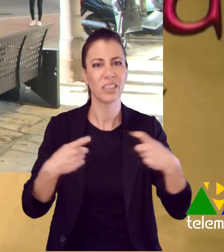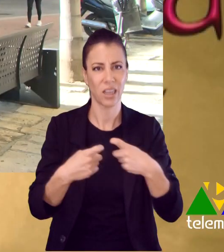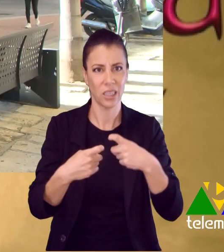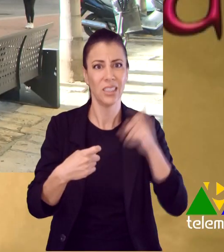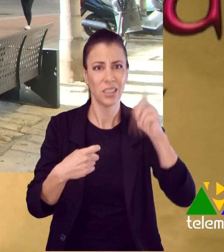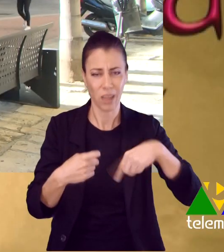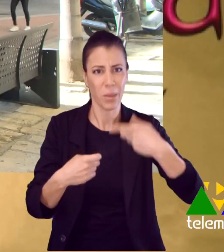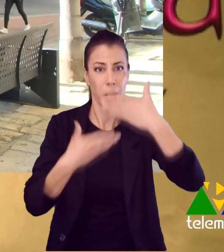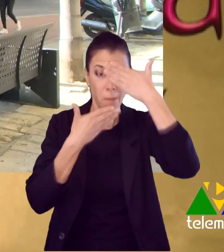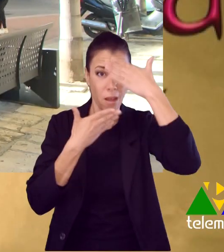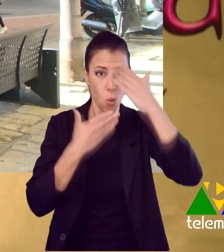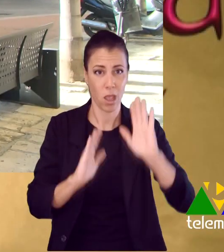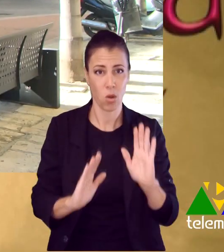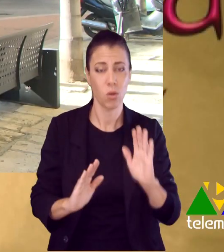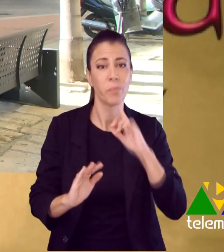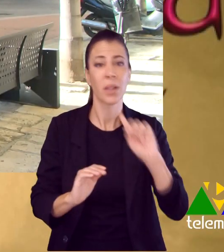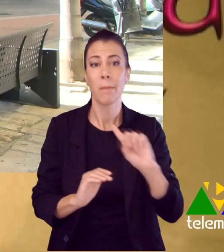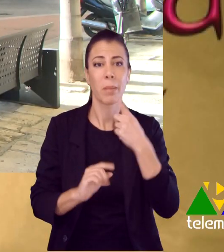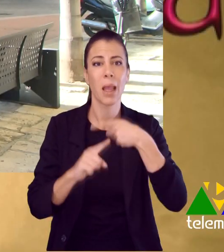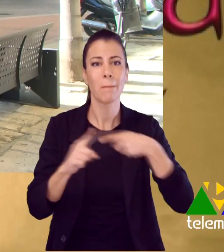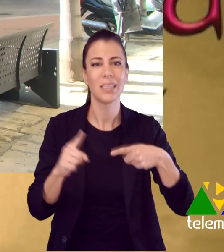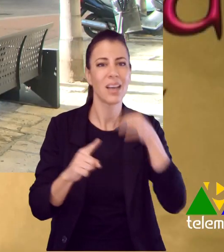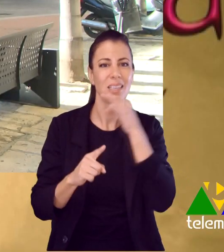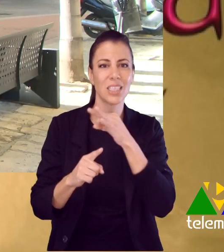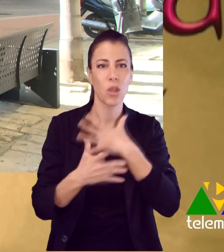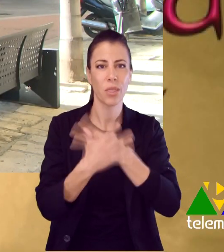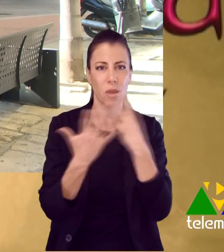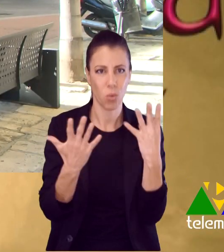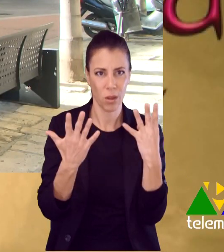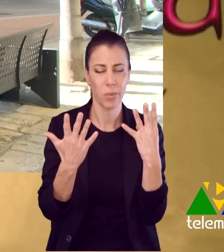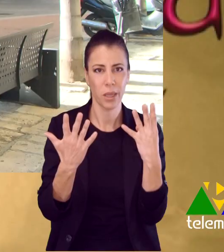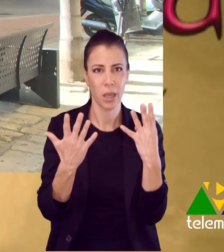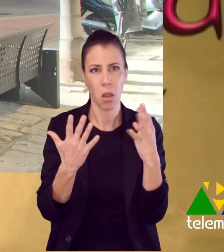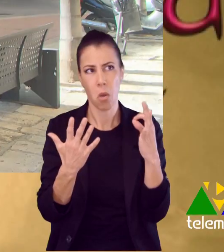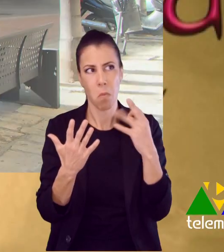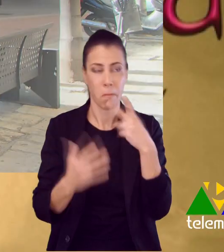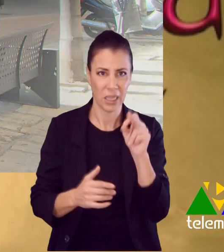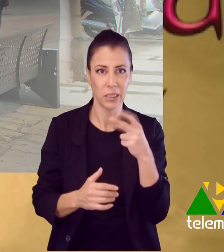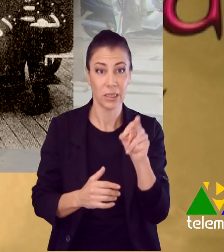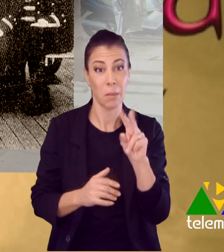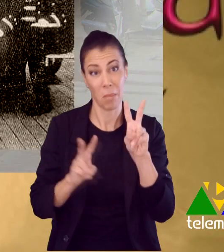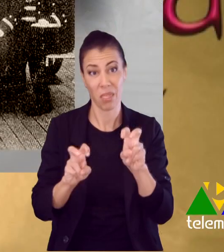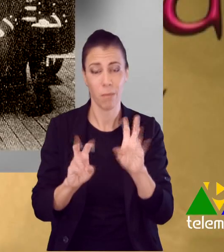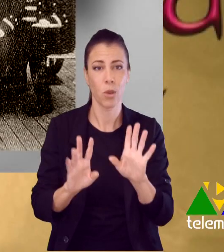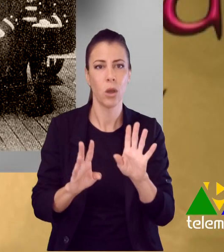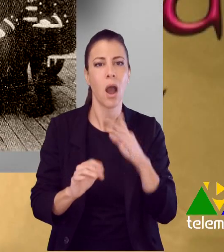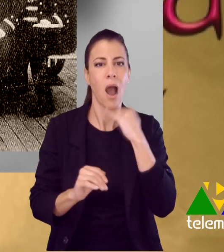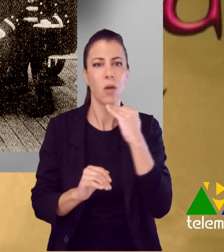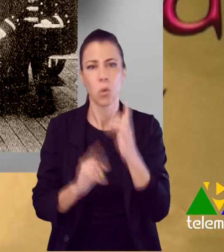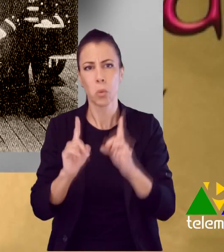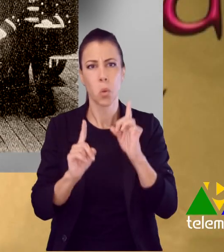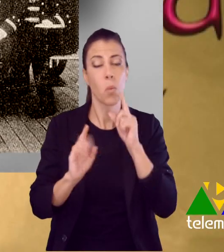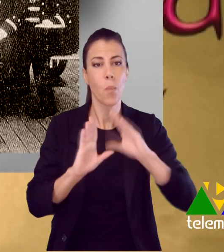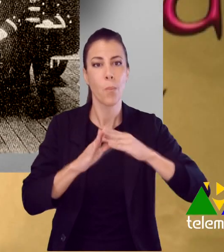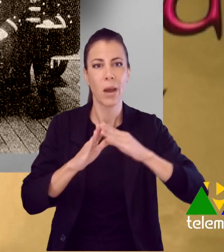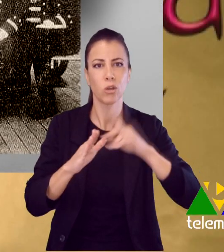en Marruecos. En la primera mitad del siglo XX, también algún barco